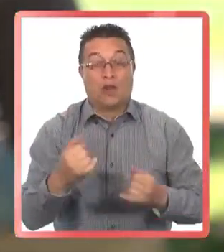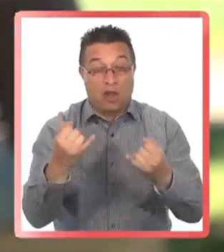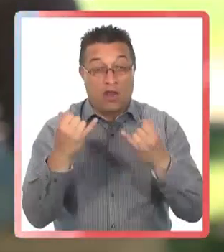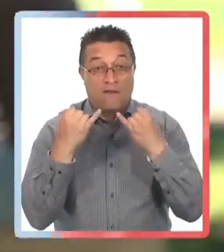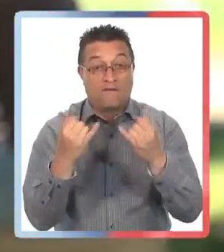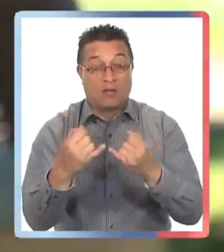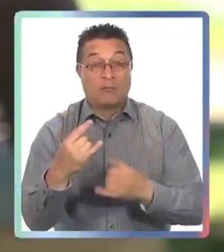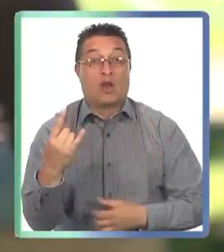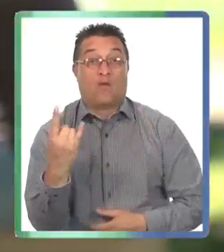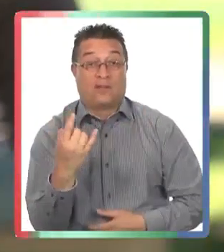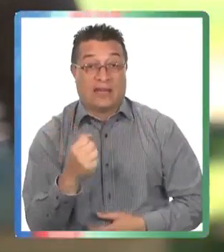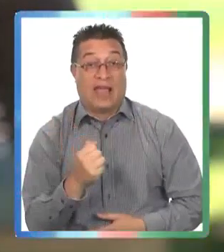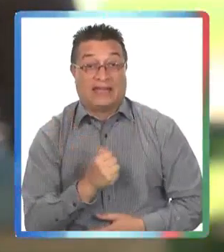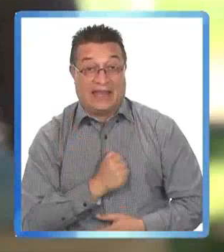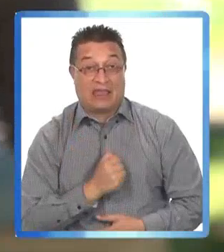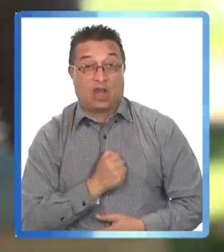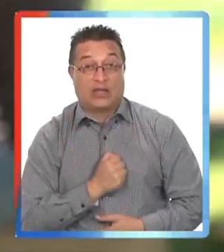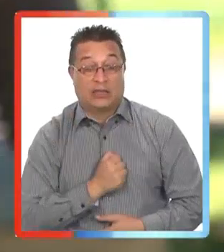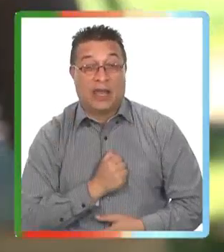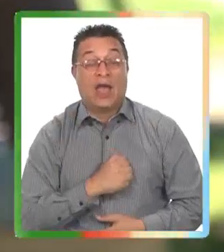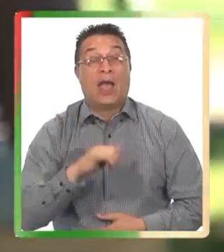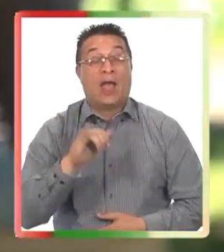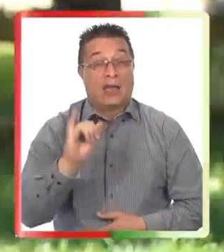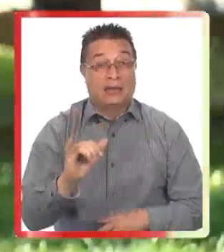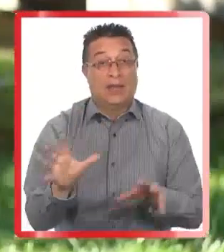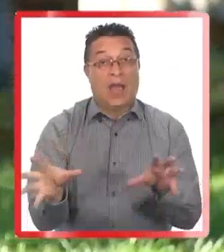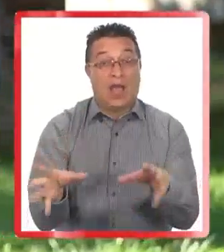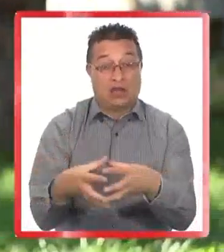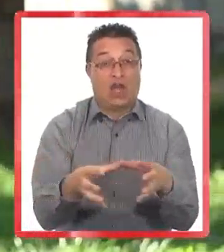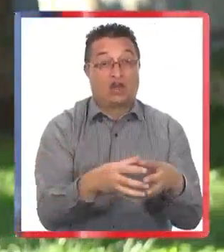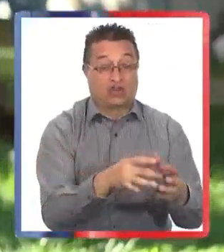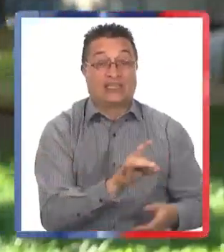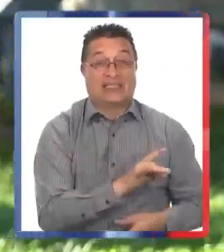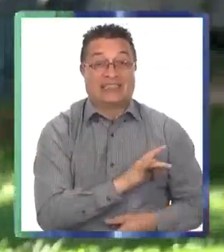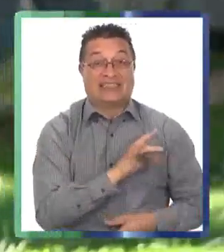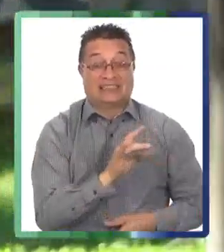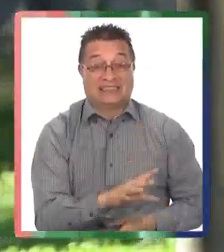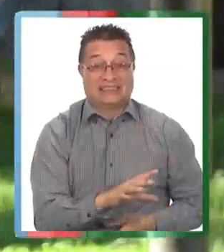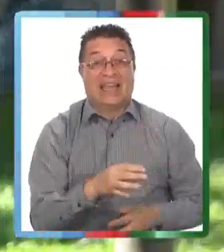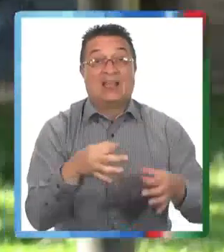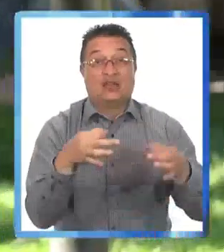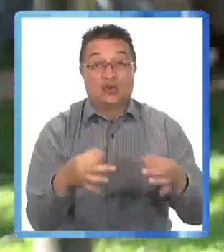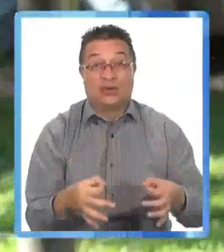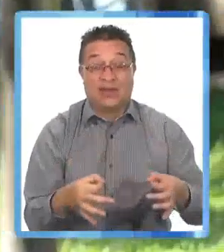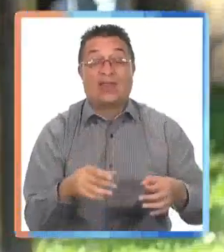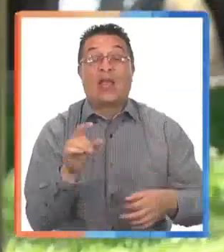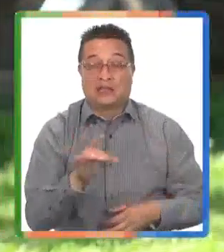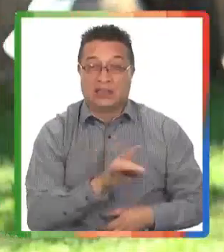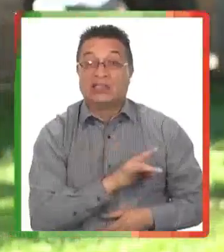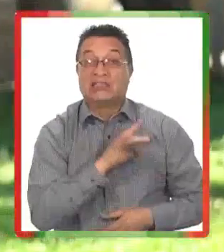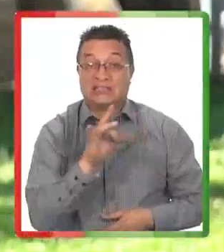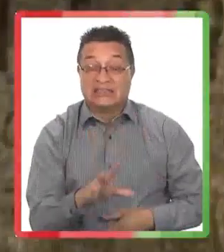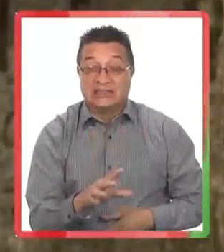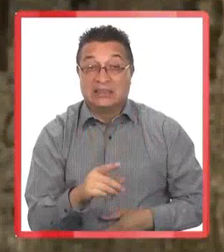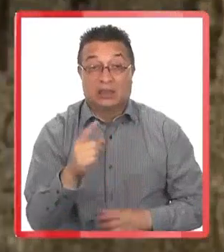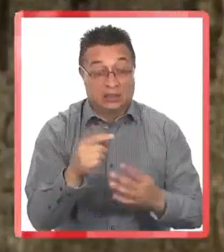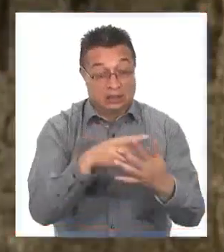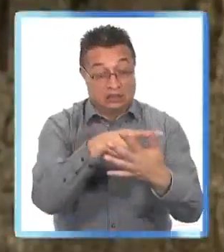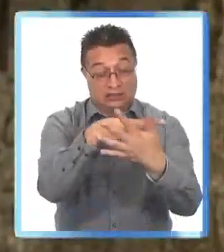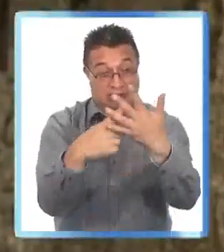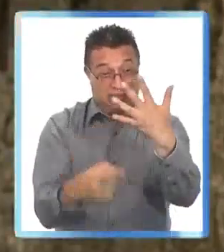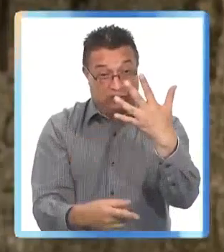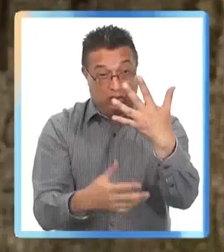de la Pontificia Universidad Católica de Chile y la Asociación Chilena de Seguridad refleja que en Chile 1 de cada